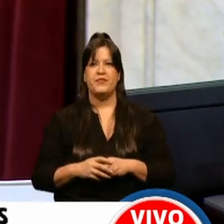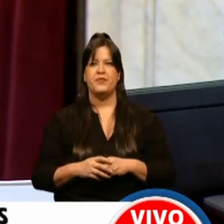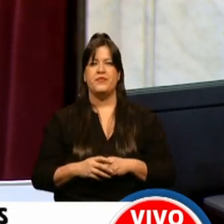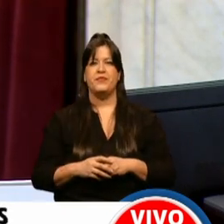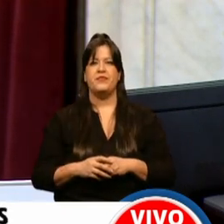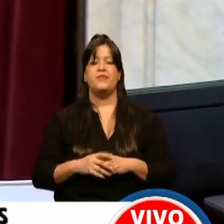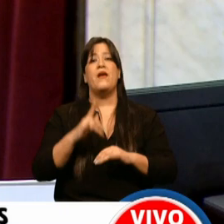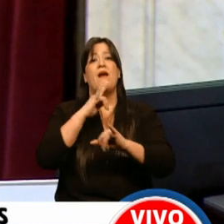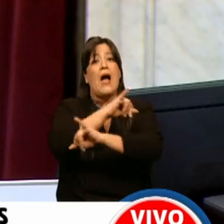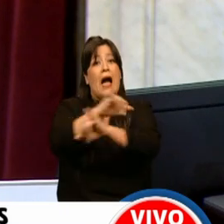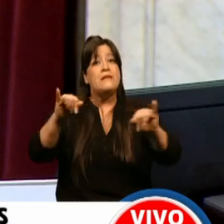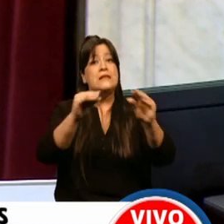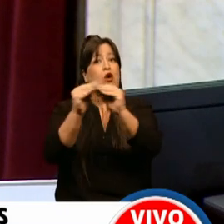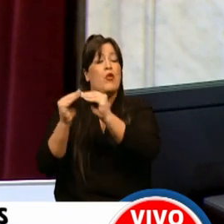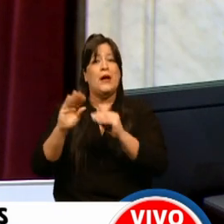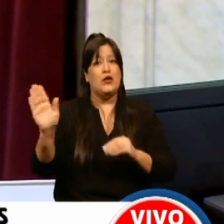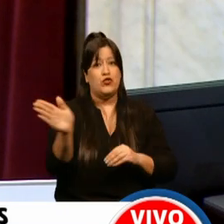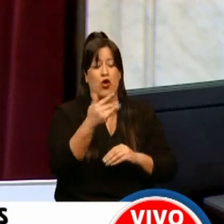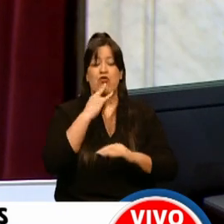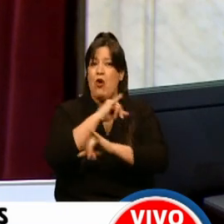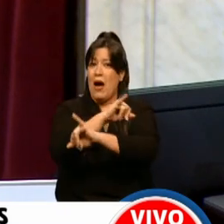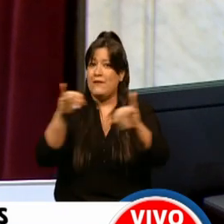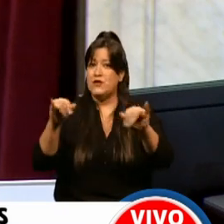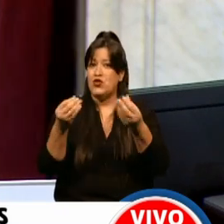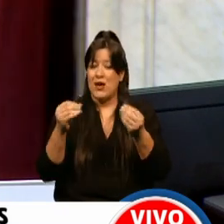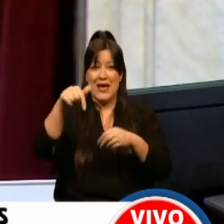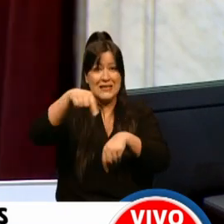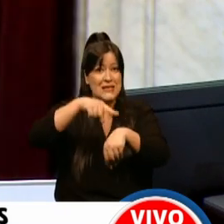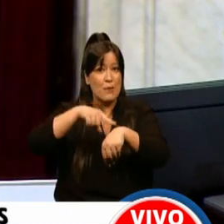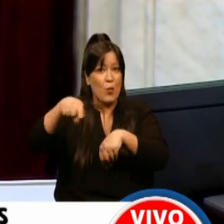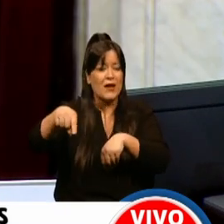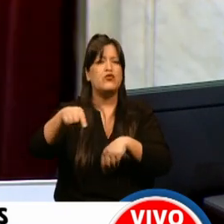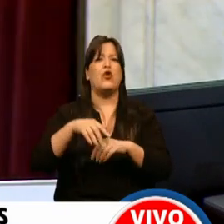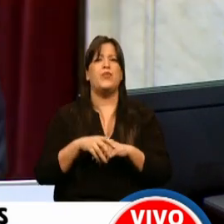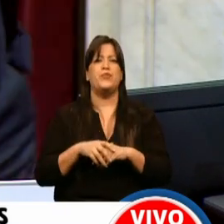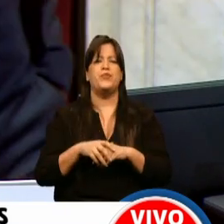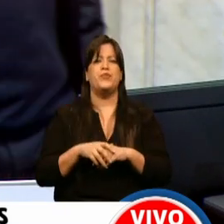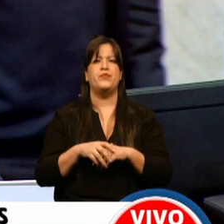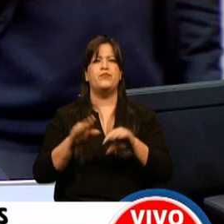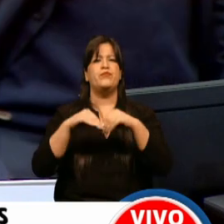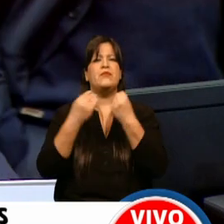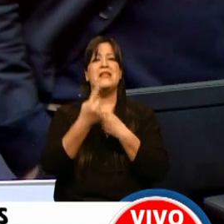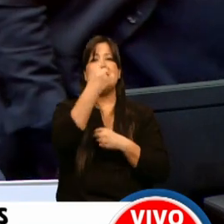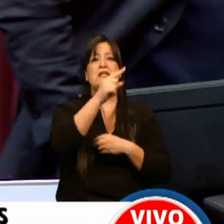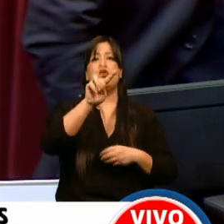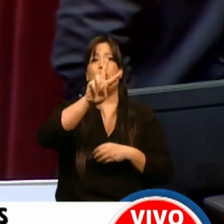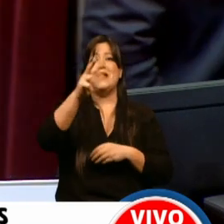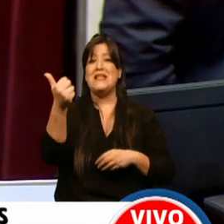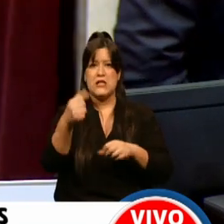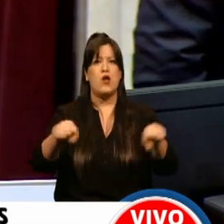le informa a los colegas diputadas diputados que en este momento tenemos 126 diputados